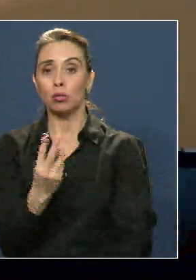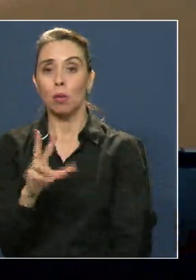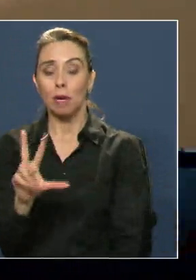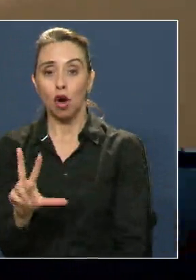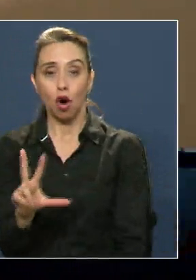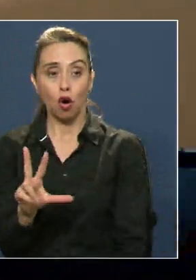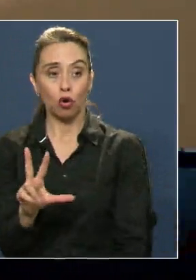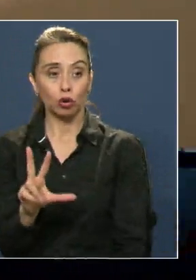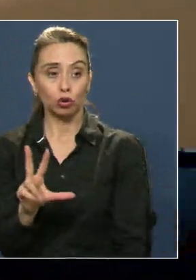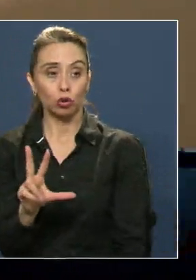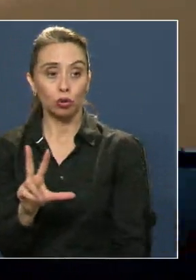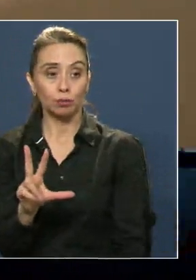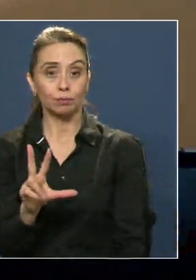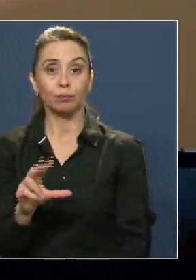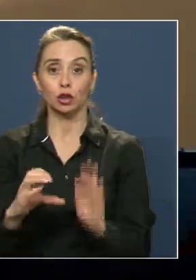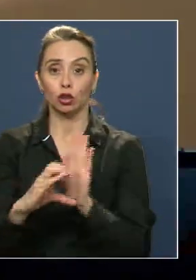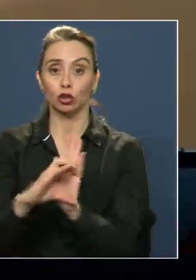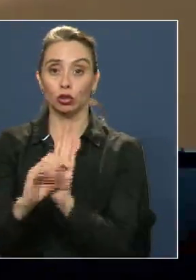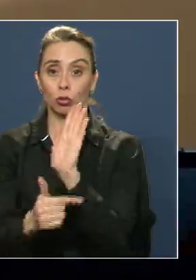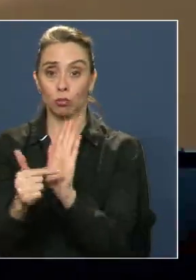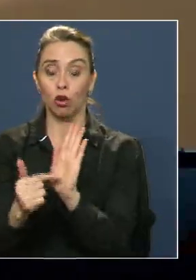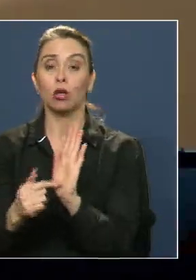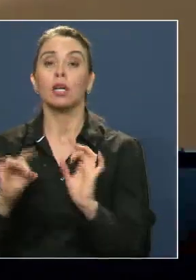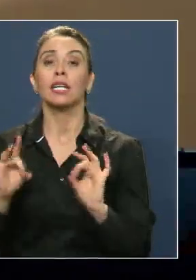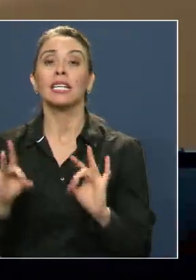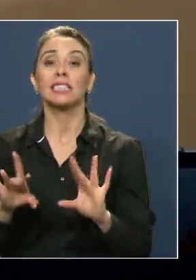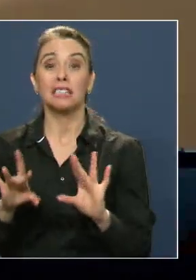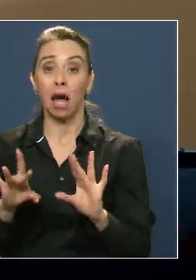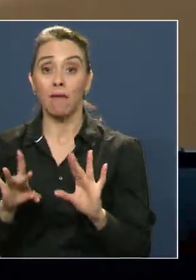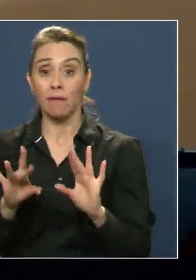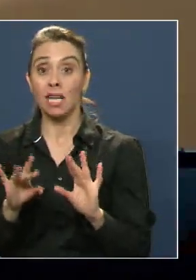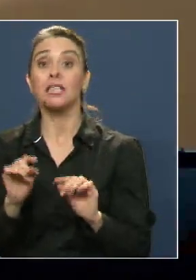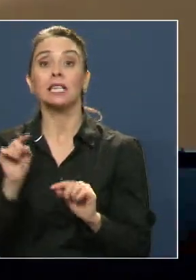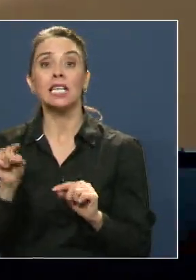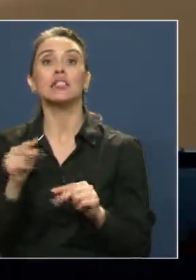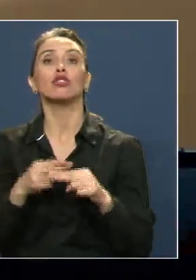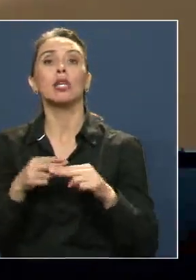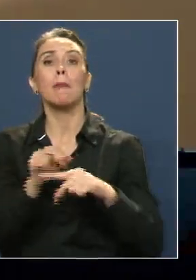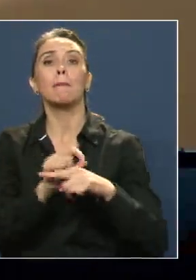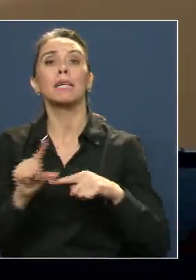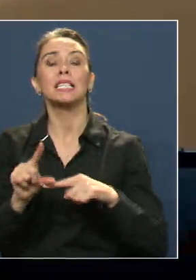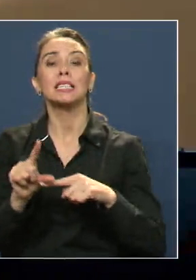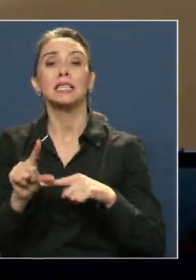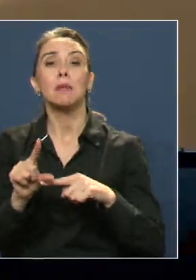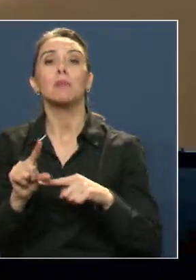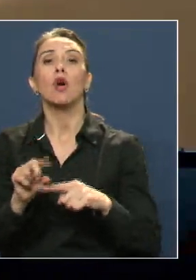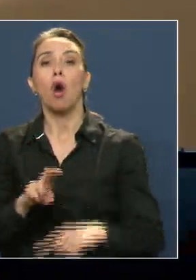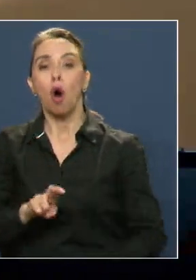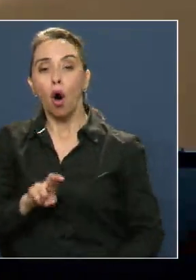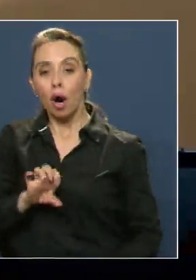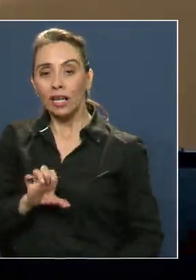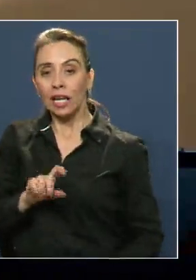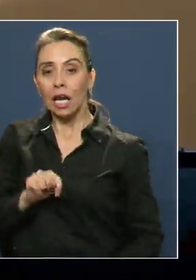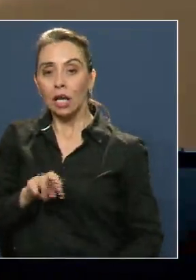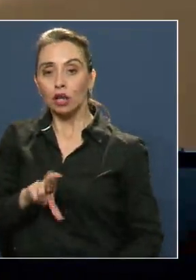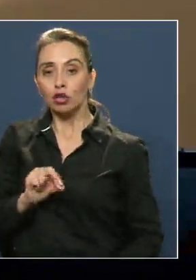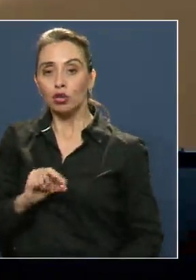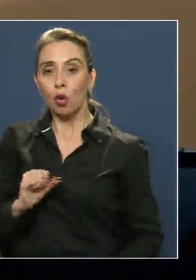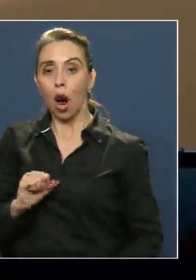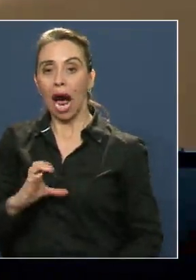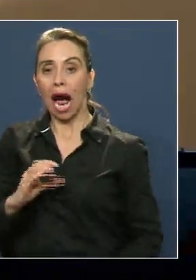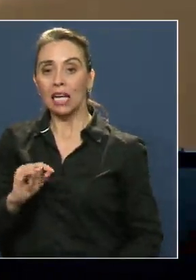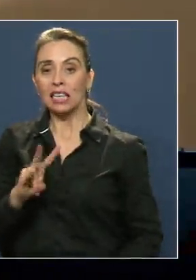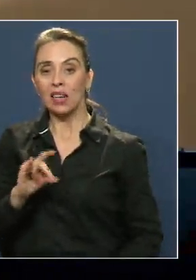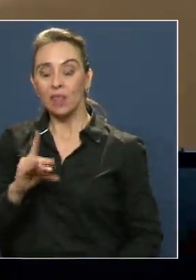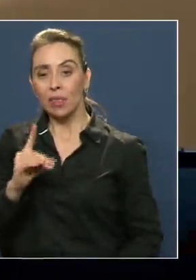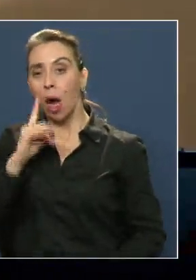8 de la Constitución establece expresamente este principio. Por lo tanto, hay que tener cuidado con decir